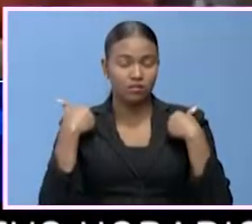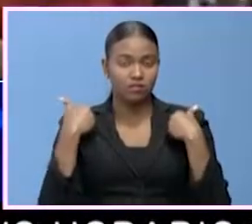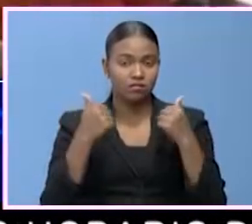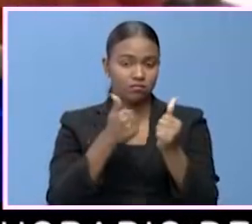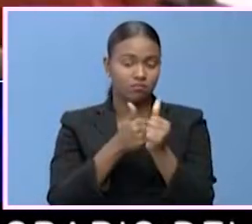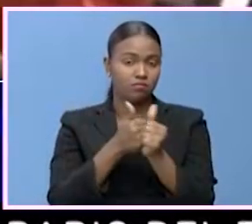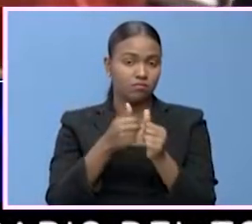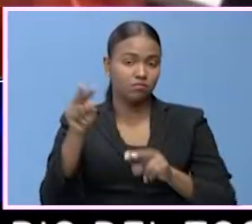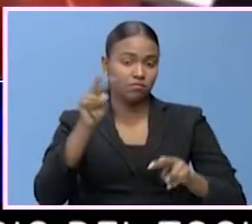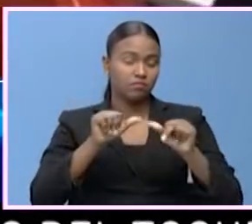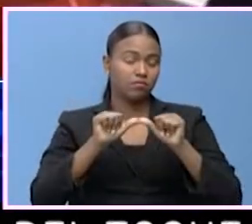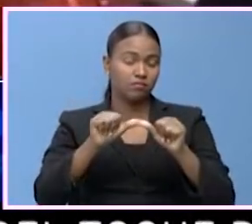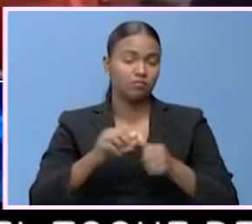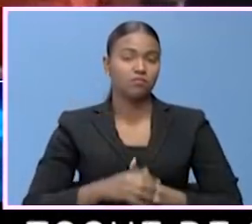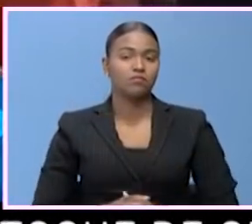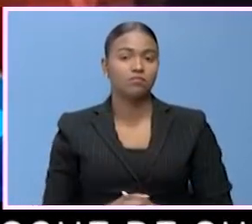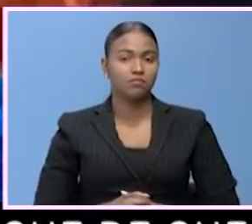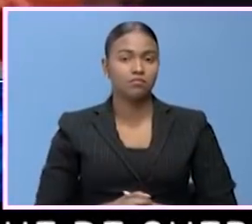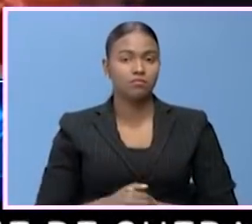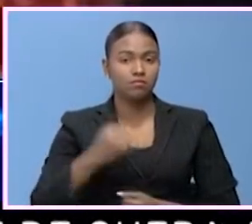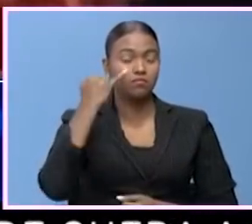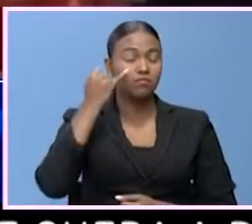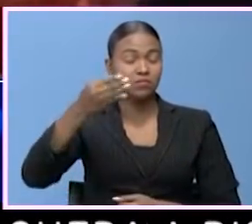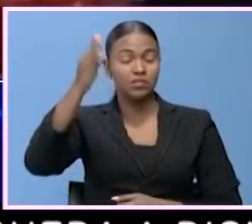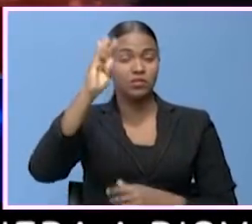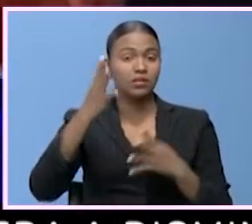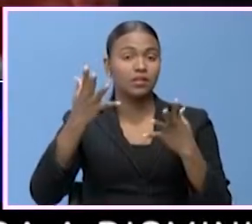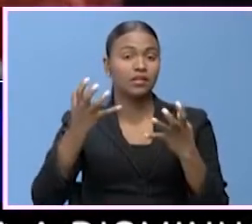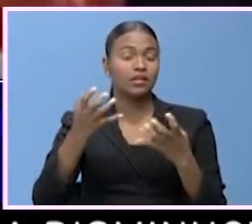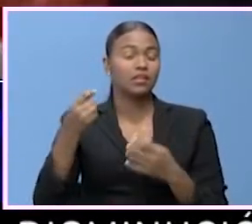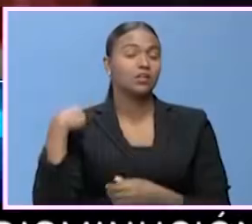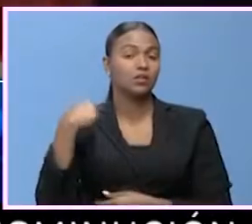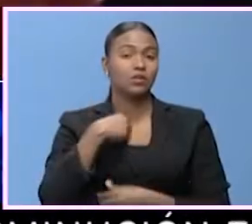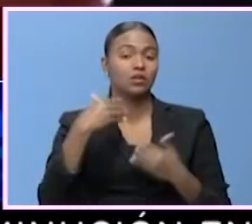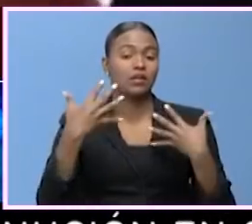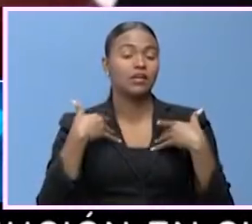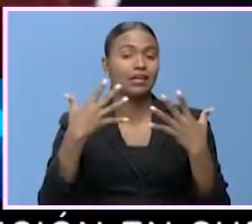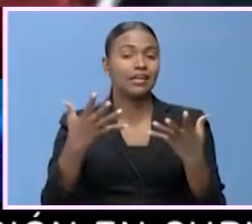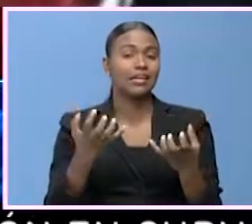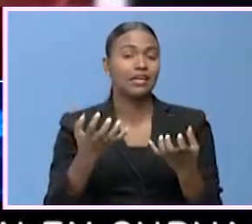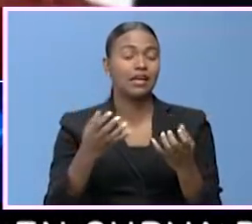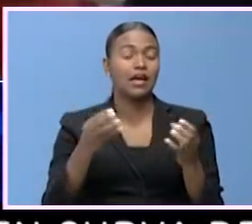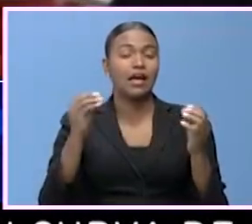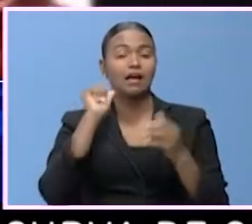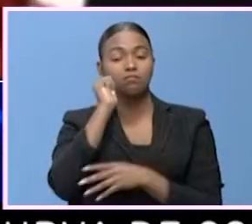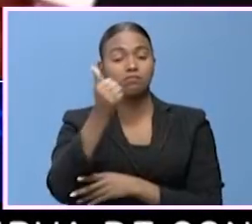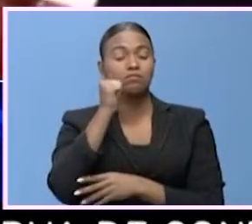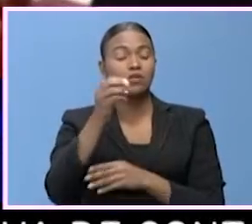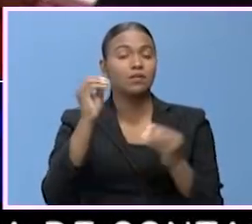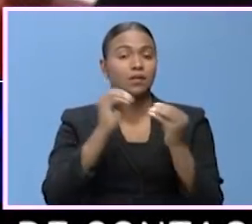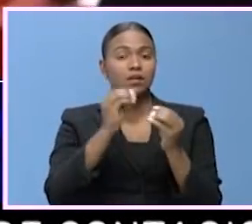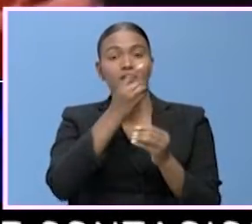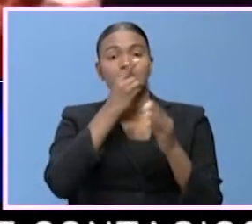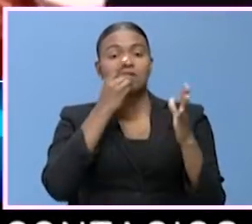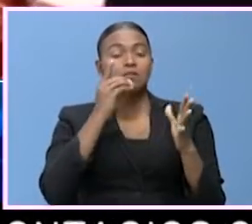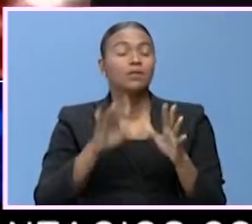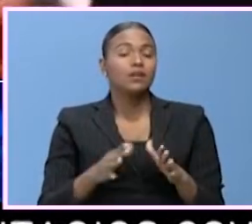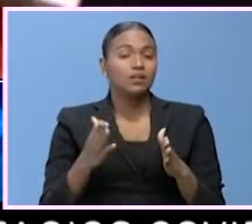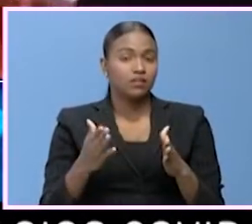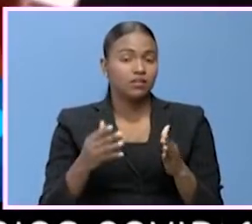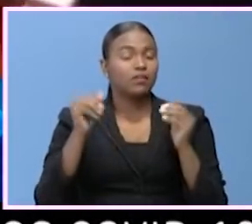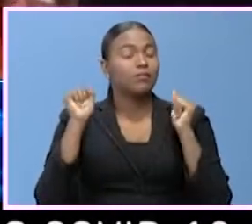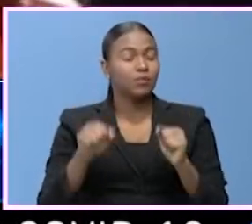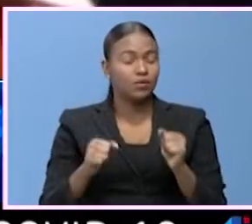severa. Si Dios quiere, lo que queremos es que cada día más dominicanos